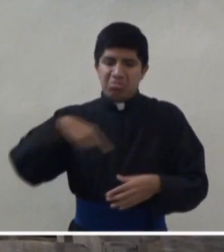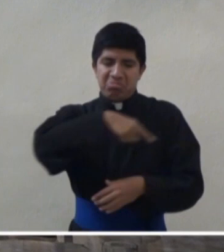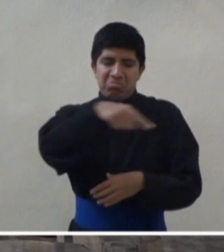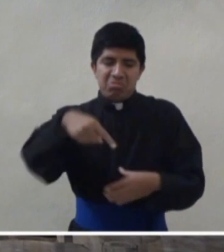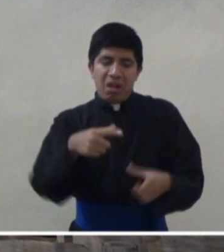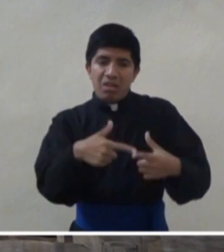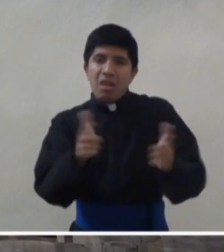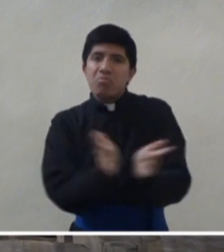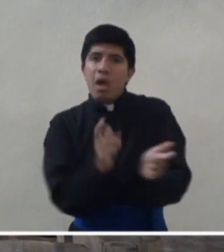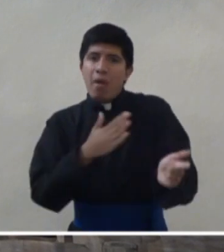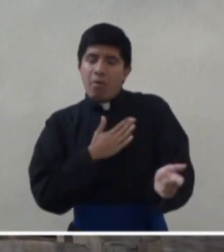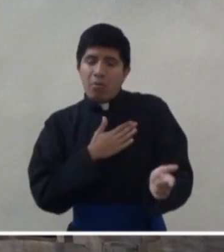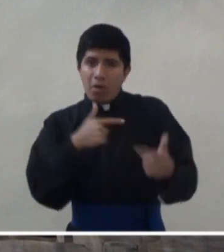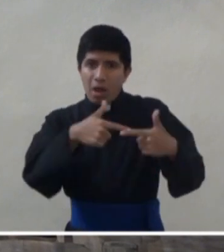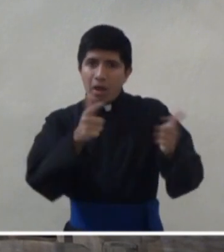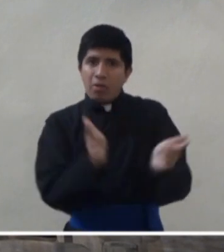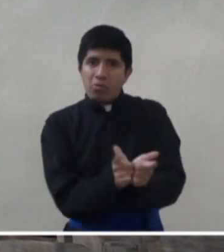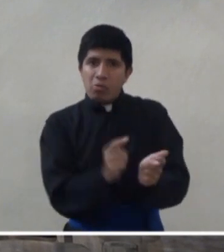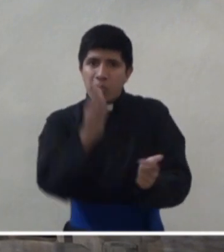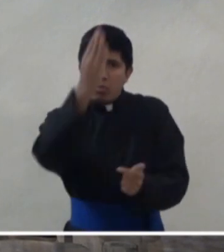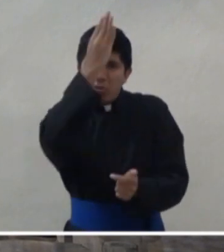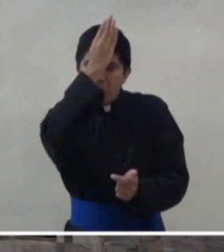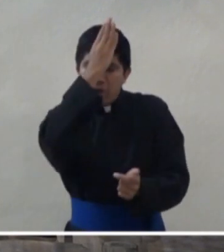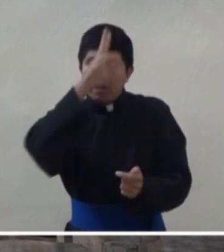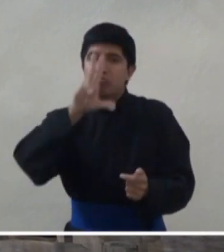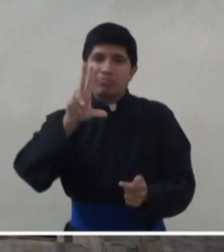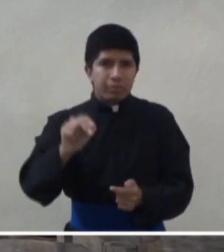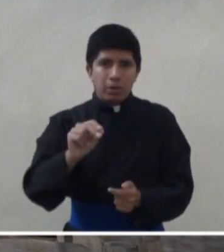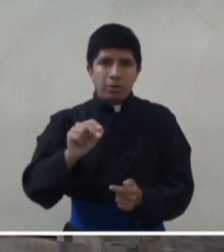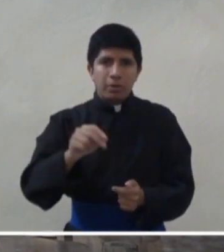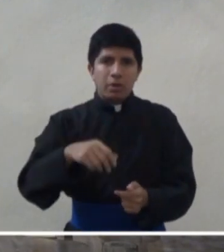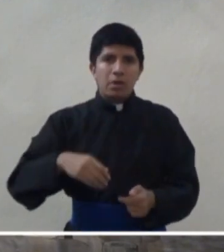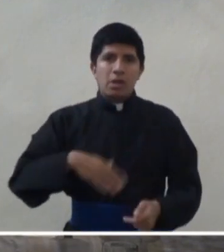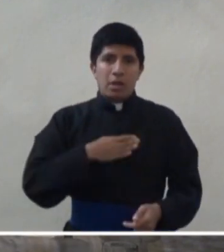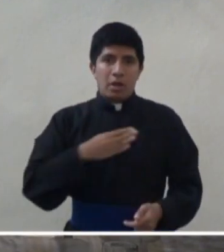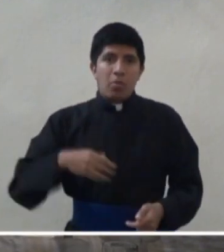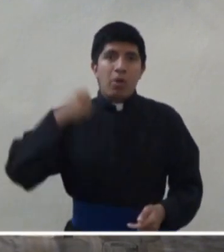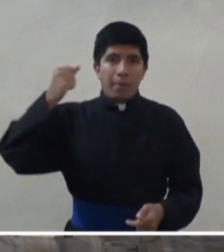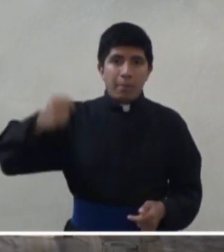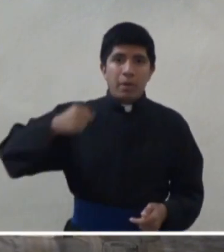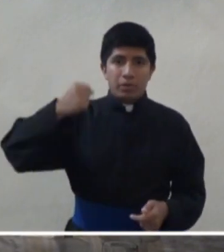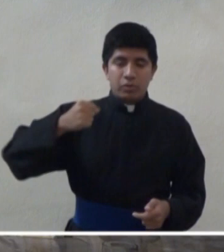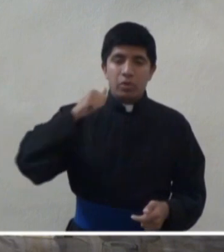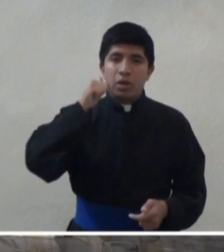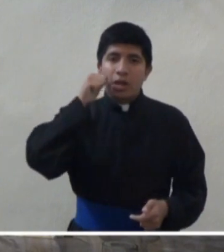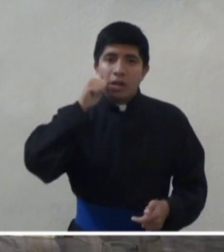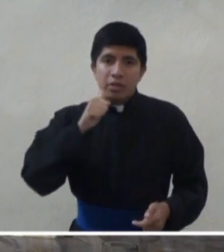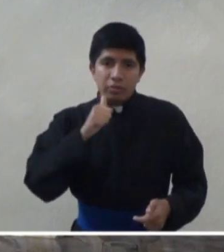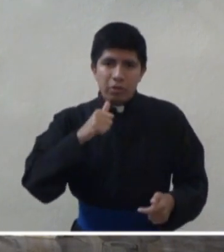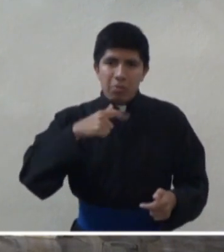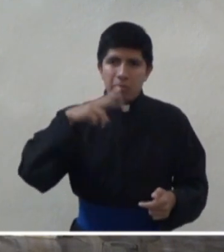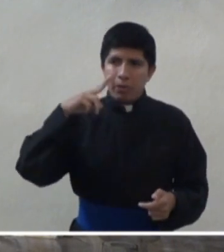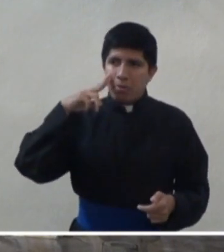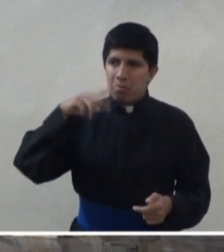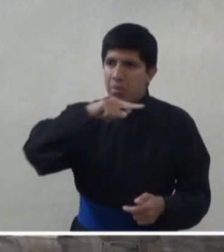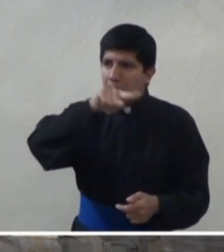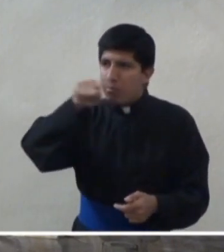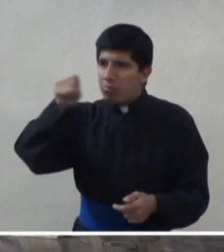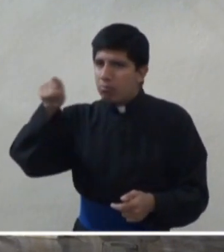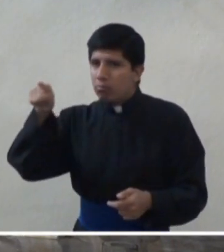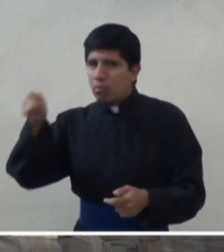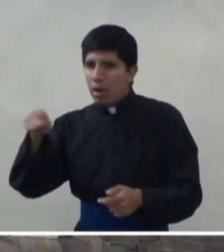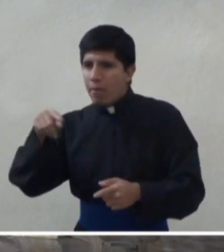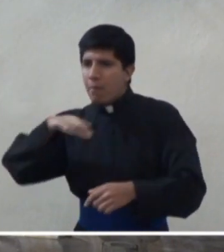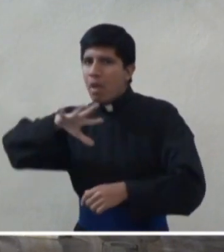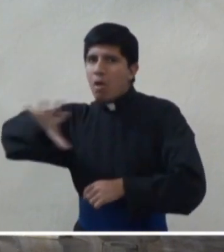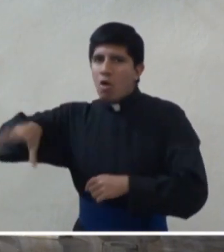redil. El pastor, el buen pastor, siempre está atento para